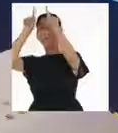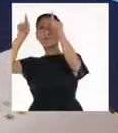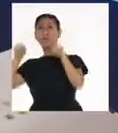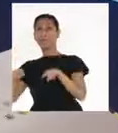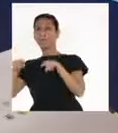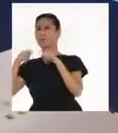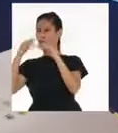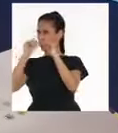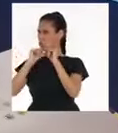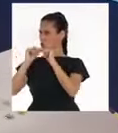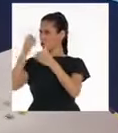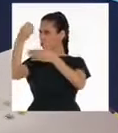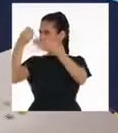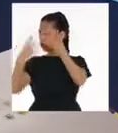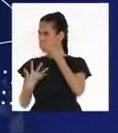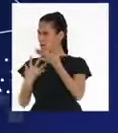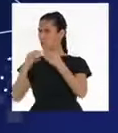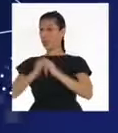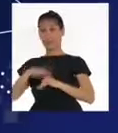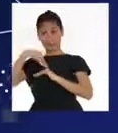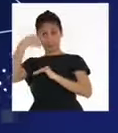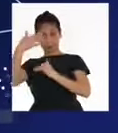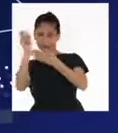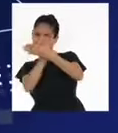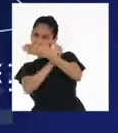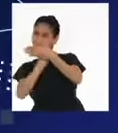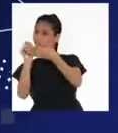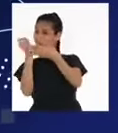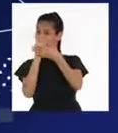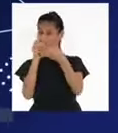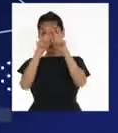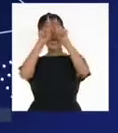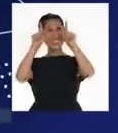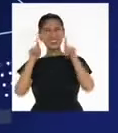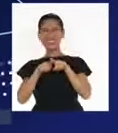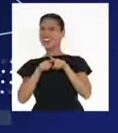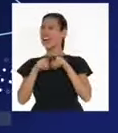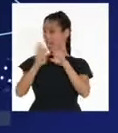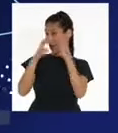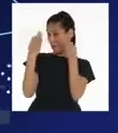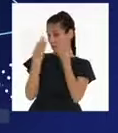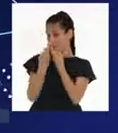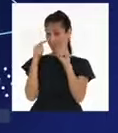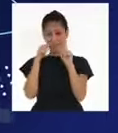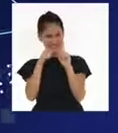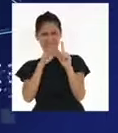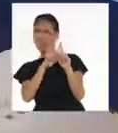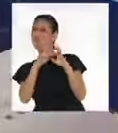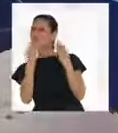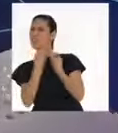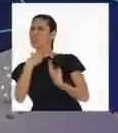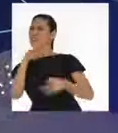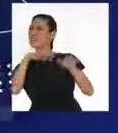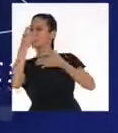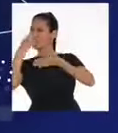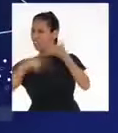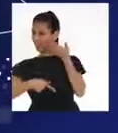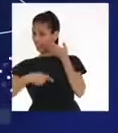Después escribimos las actividades preferidas por los familiares de Andrés en la columna de actividades.